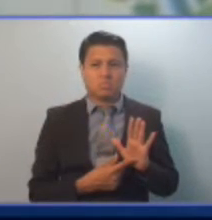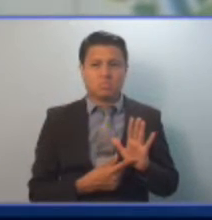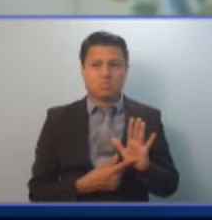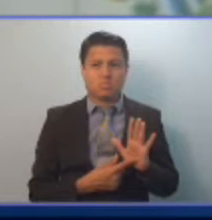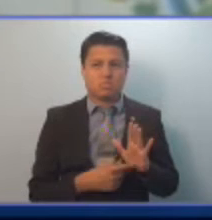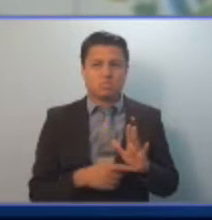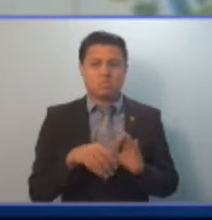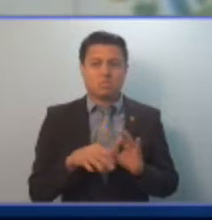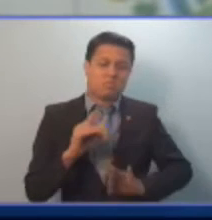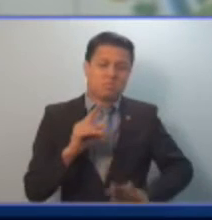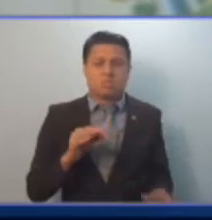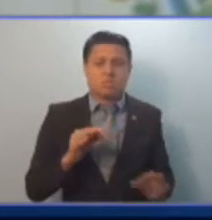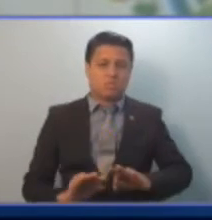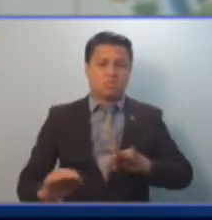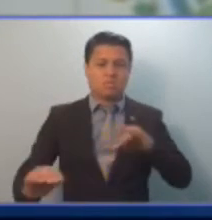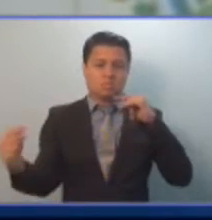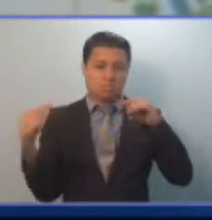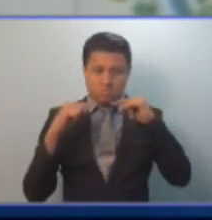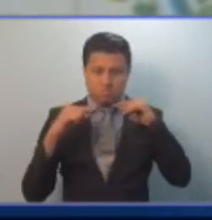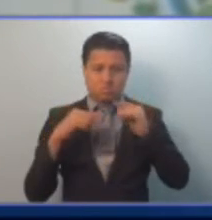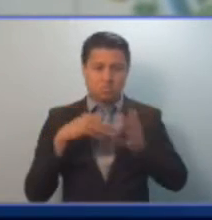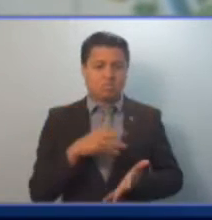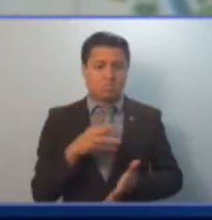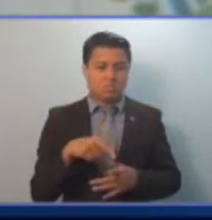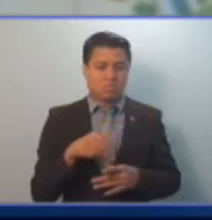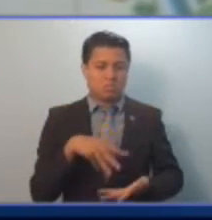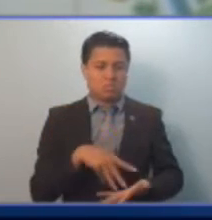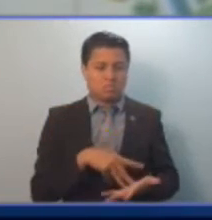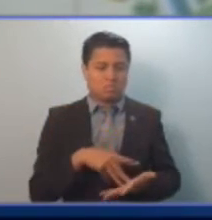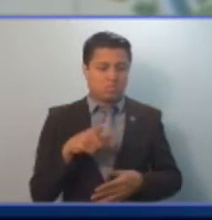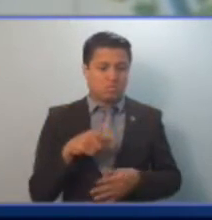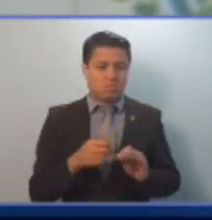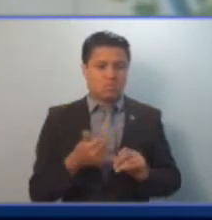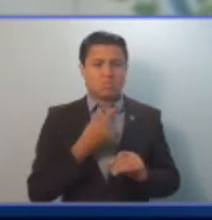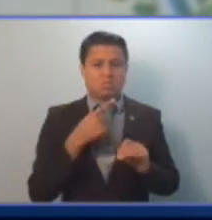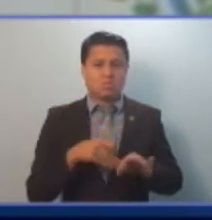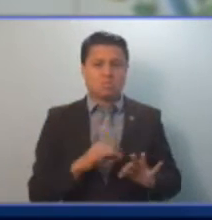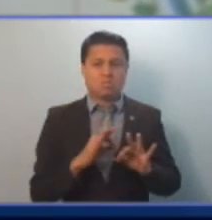ambos son fragmentos de la democracia o del pueblo en alguna medida.